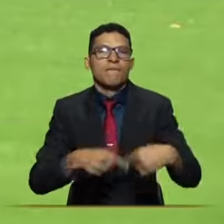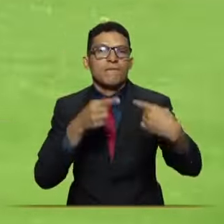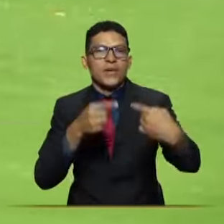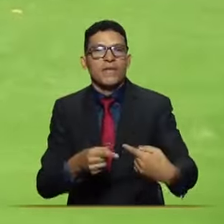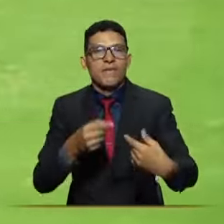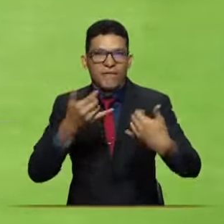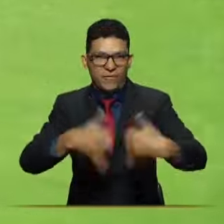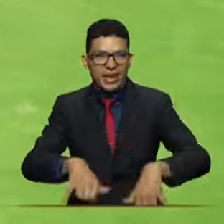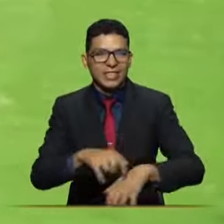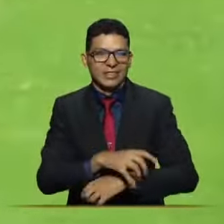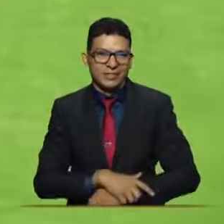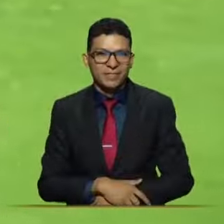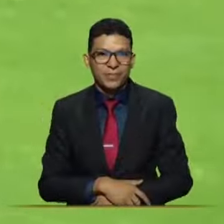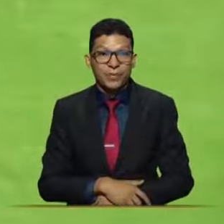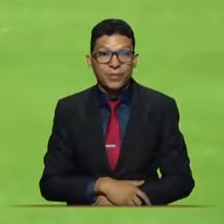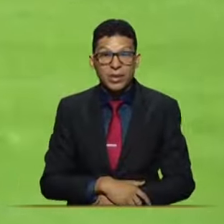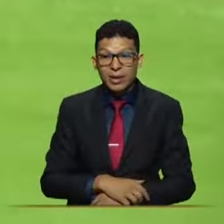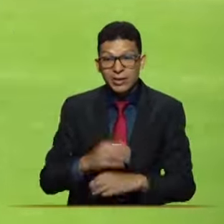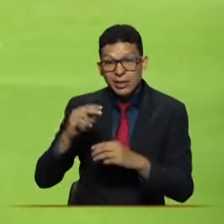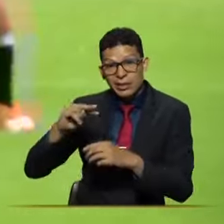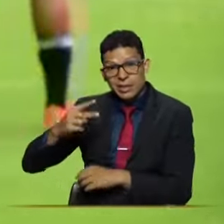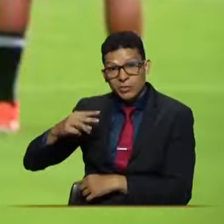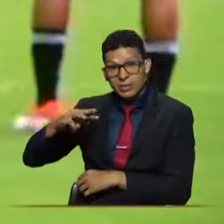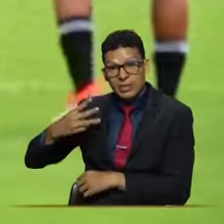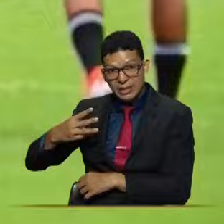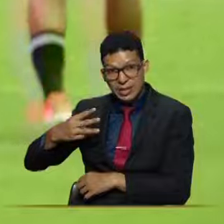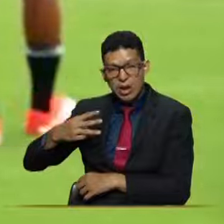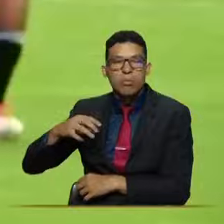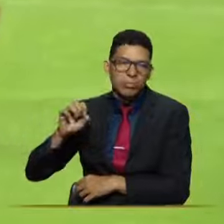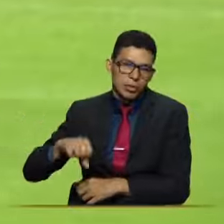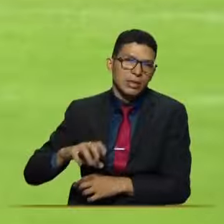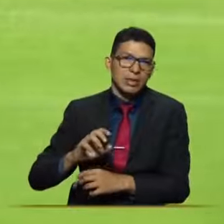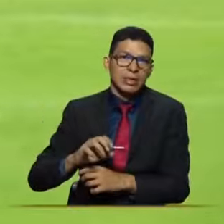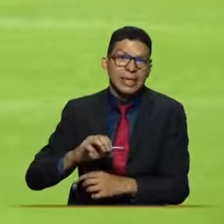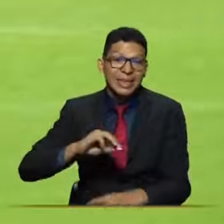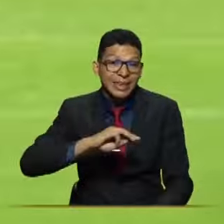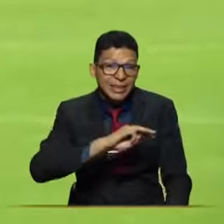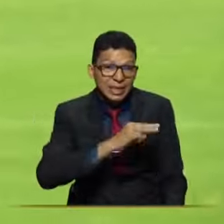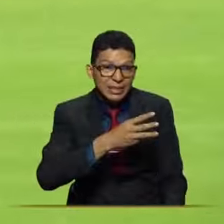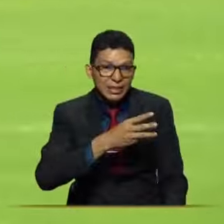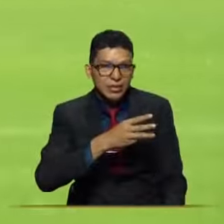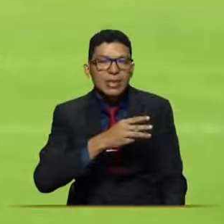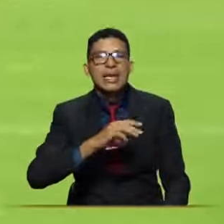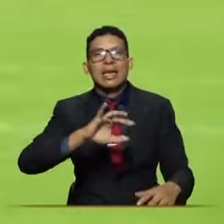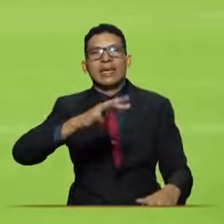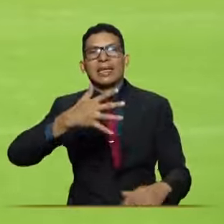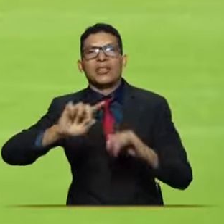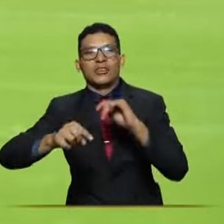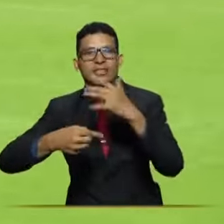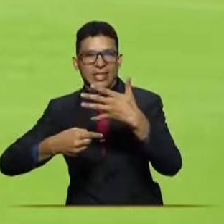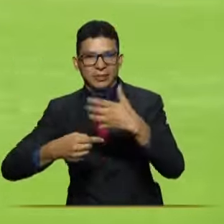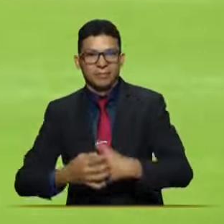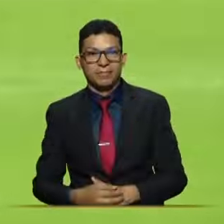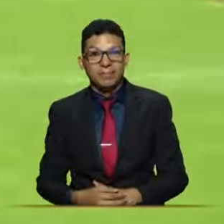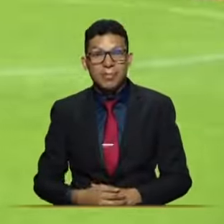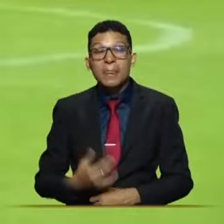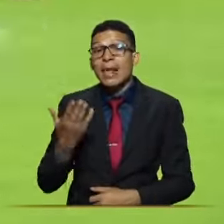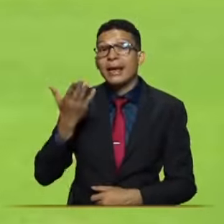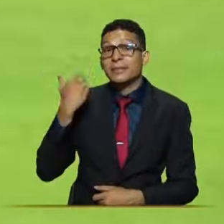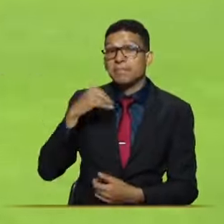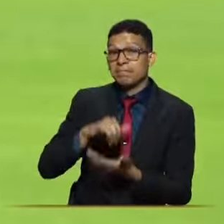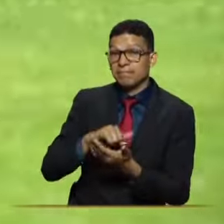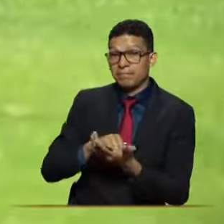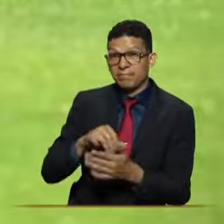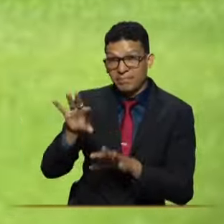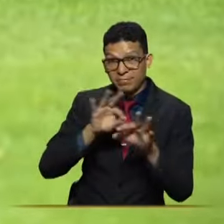por el tercer y cuarto puesto. Y los terceros se van a disputar el quinto y sexto lugar. En el partido anterior, la selección